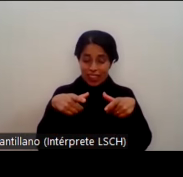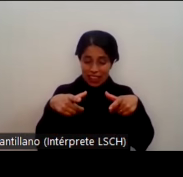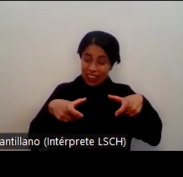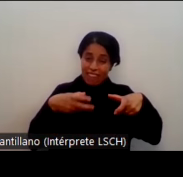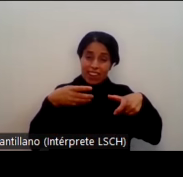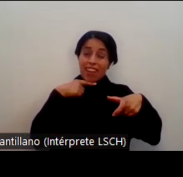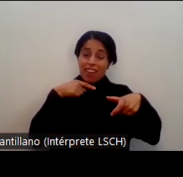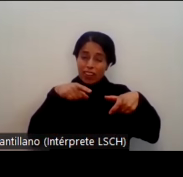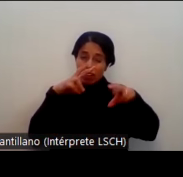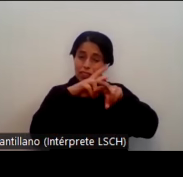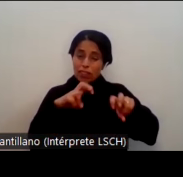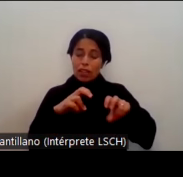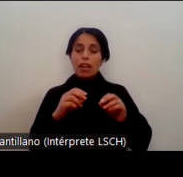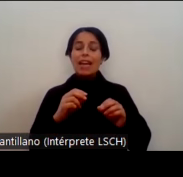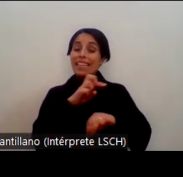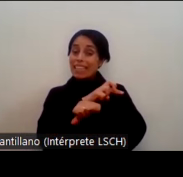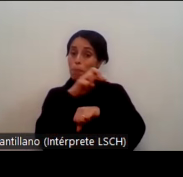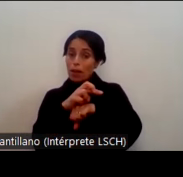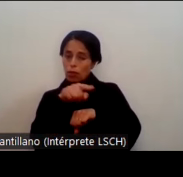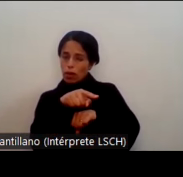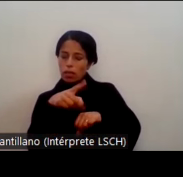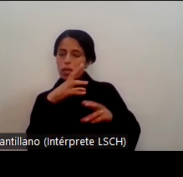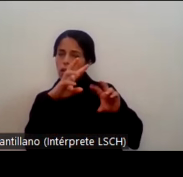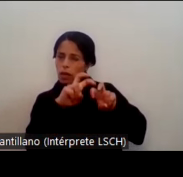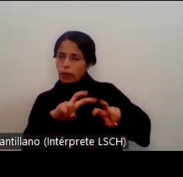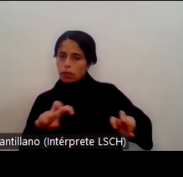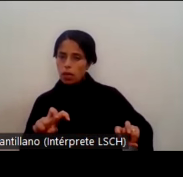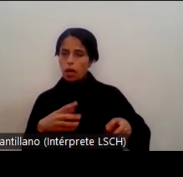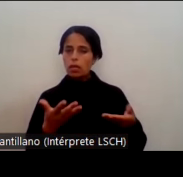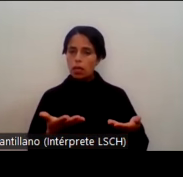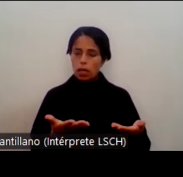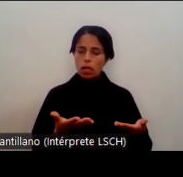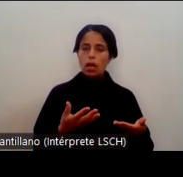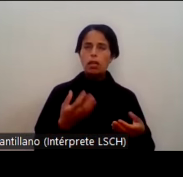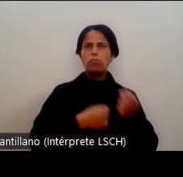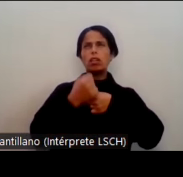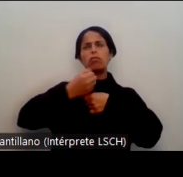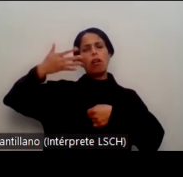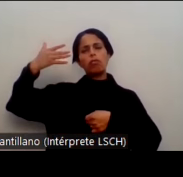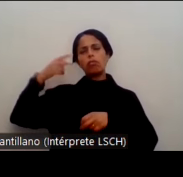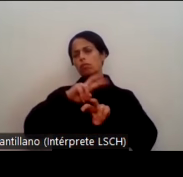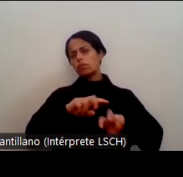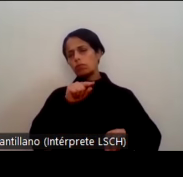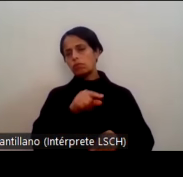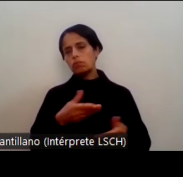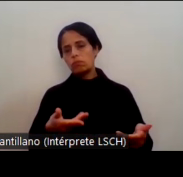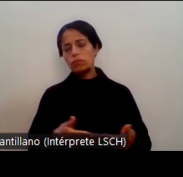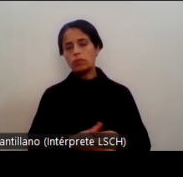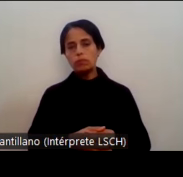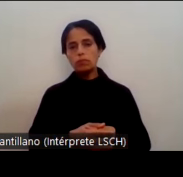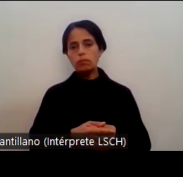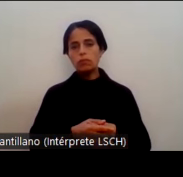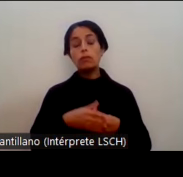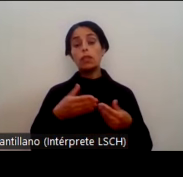realizamos en una investigación Fondesit hace unos años atrás. Y con